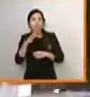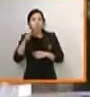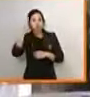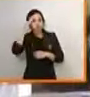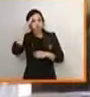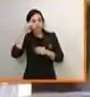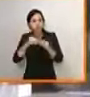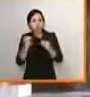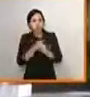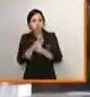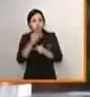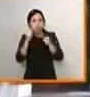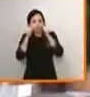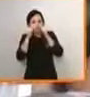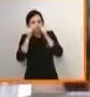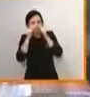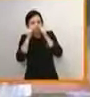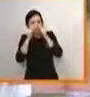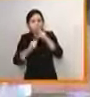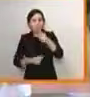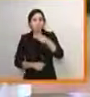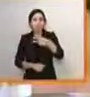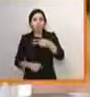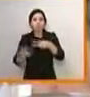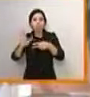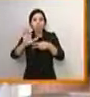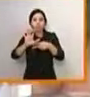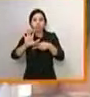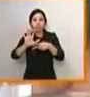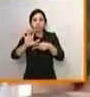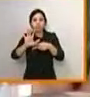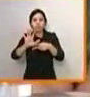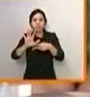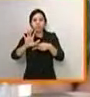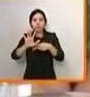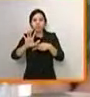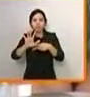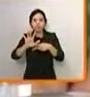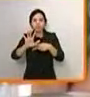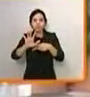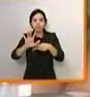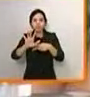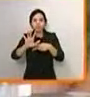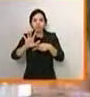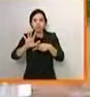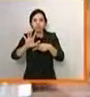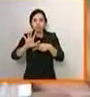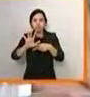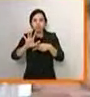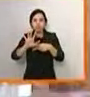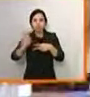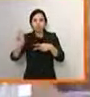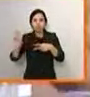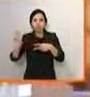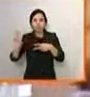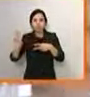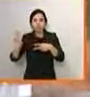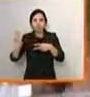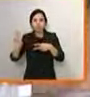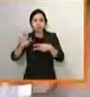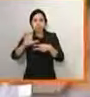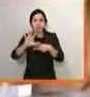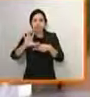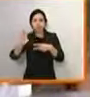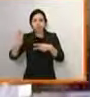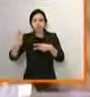primer dígito es, atento, y este es el 5, segundo dígito. Y ese es el 7, primer número premiado